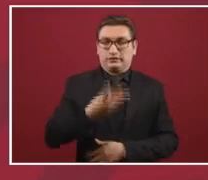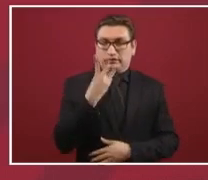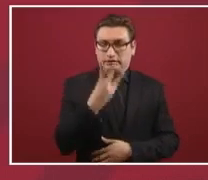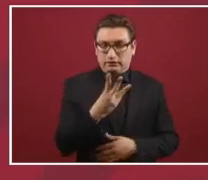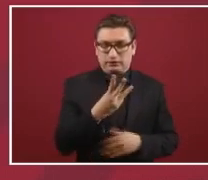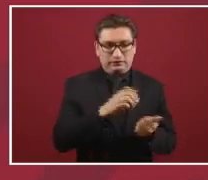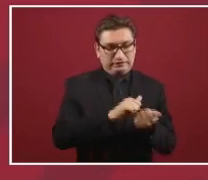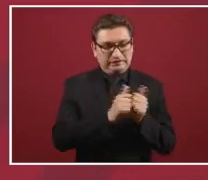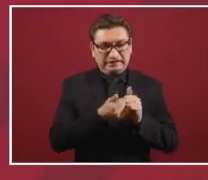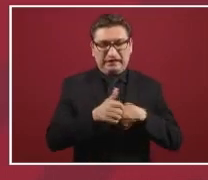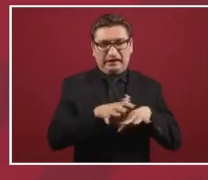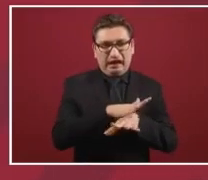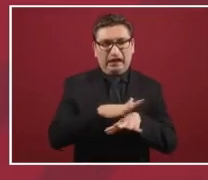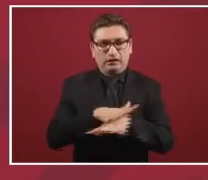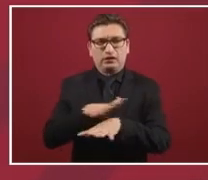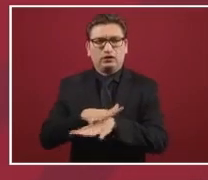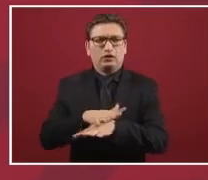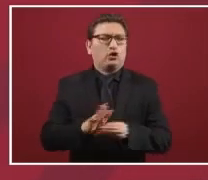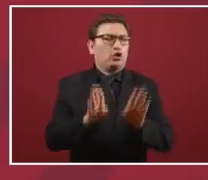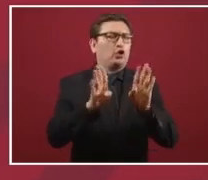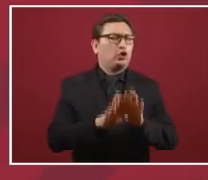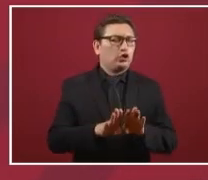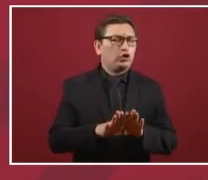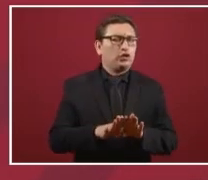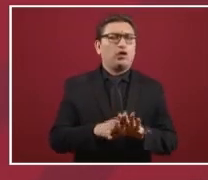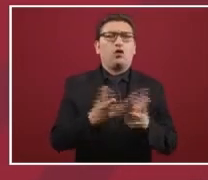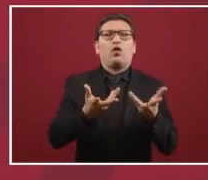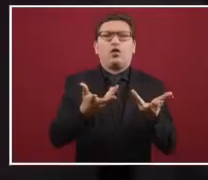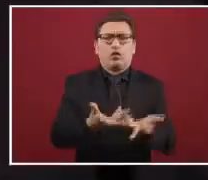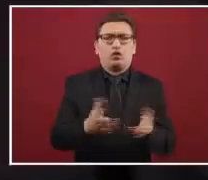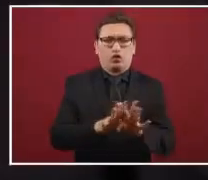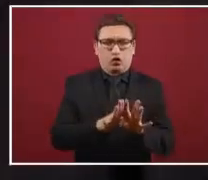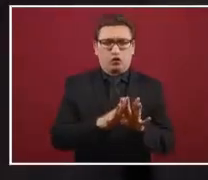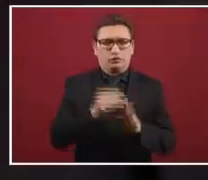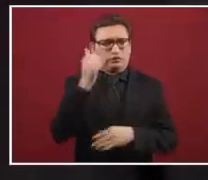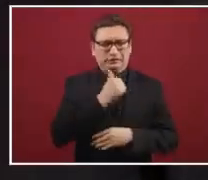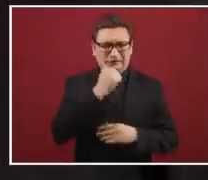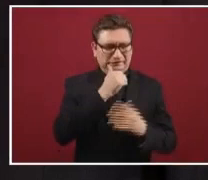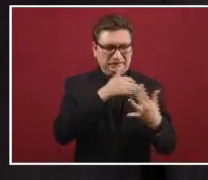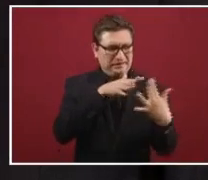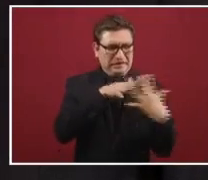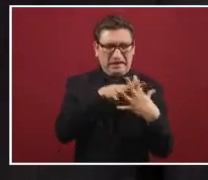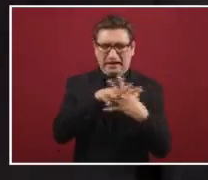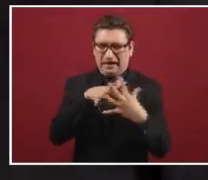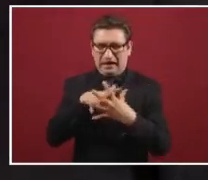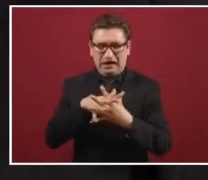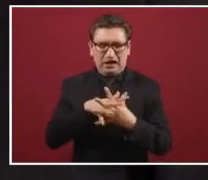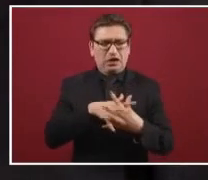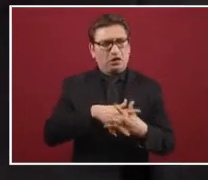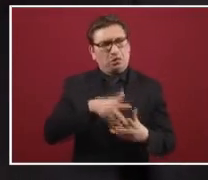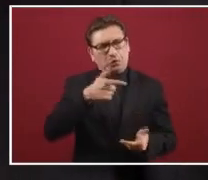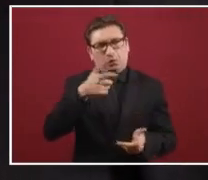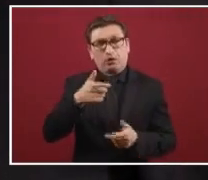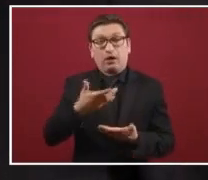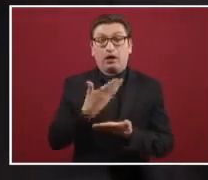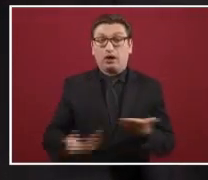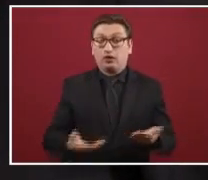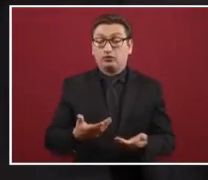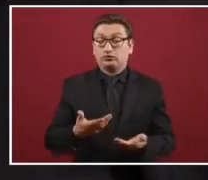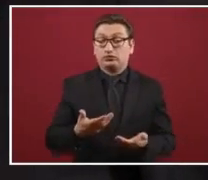se tuvieron que hacer por las circunstancias, por la vía armada. Esta cuarta